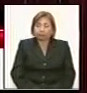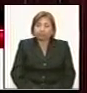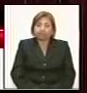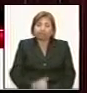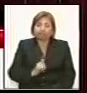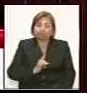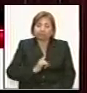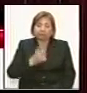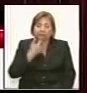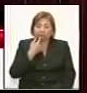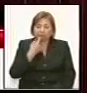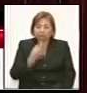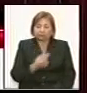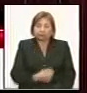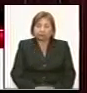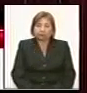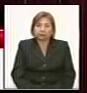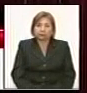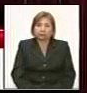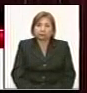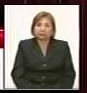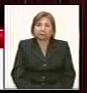yo diría que,